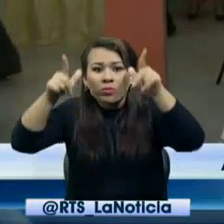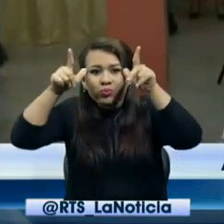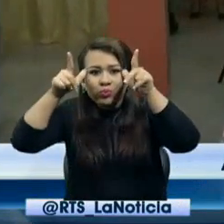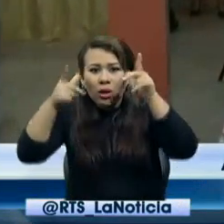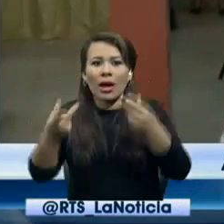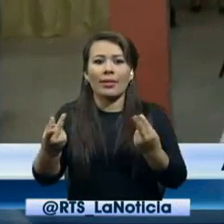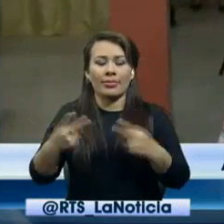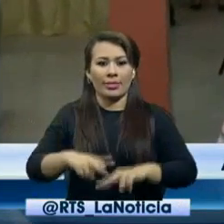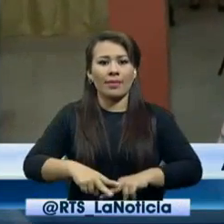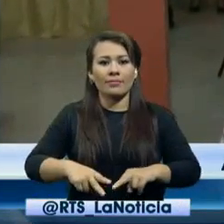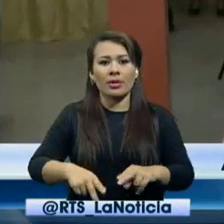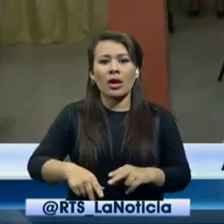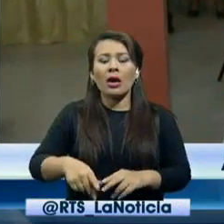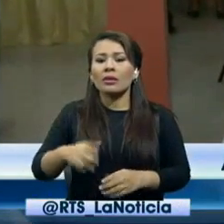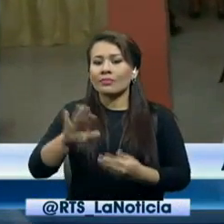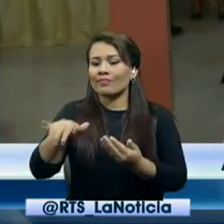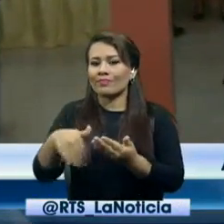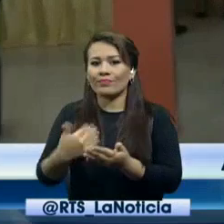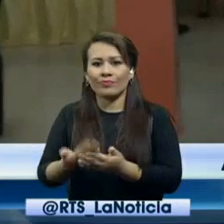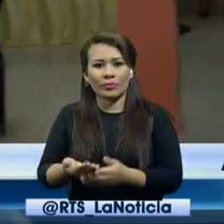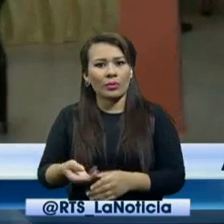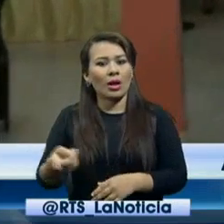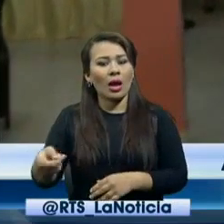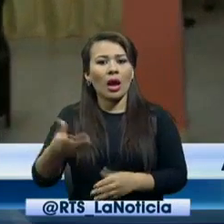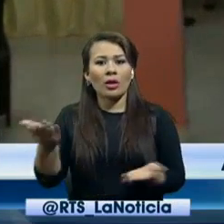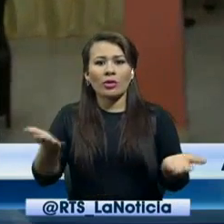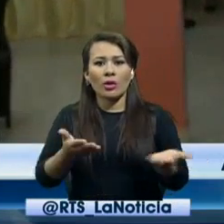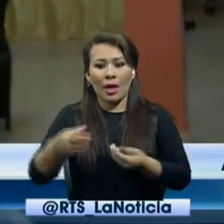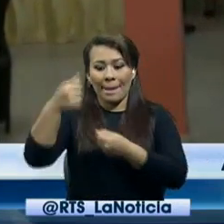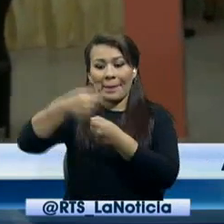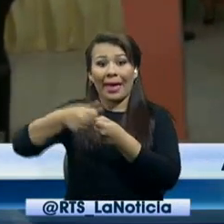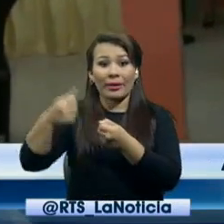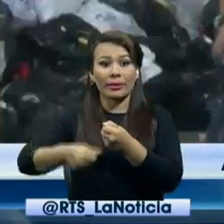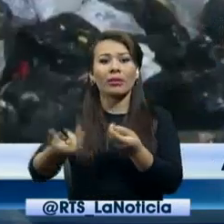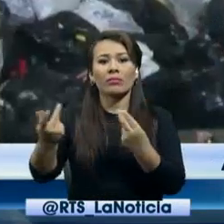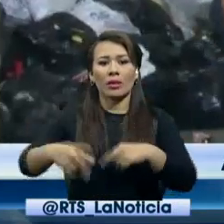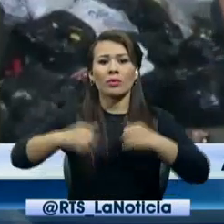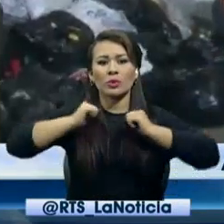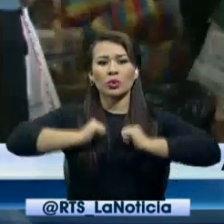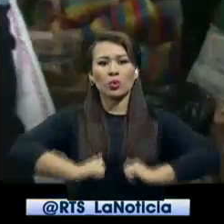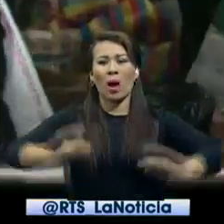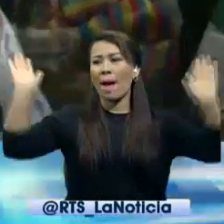fundamentales, vigas fundamentales para la reactivación económica de la provincia y del país en general.